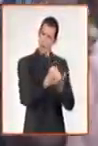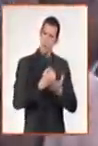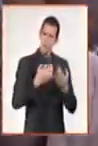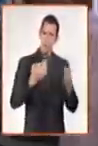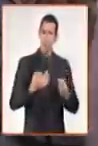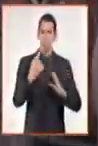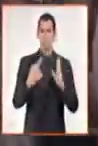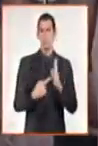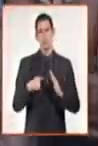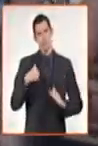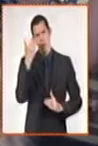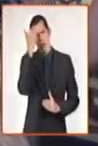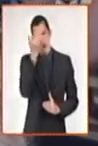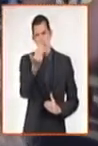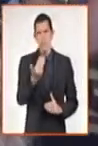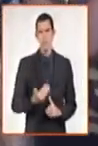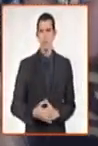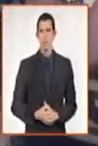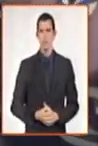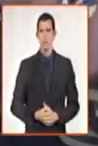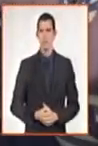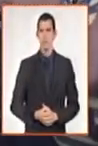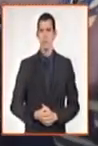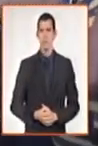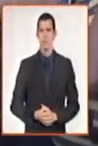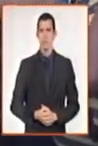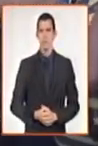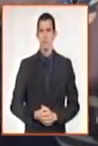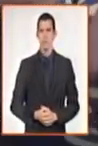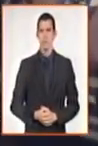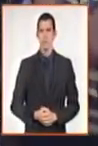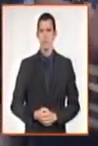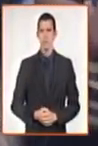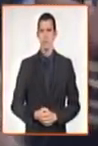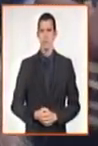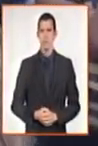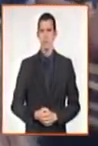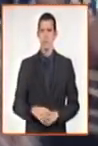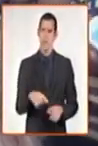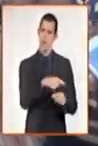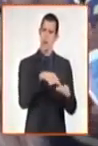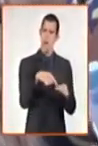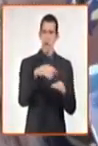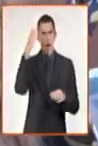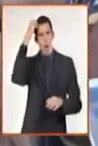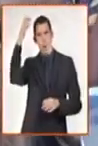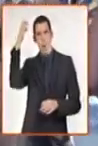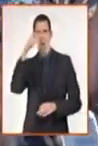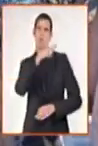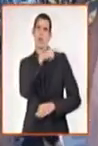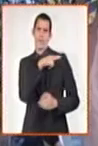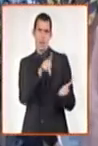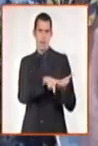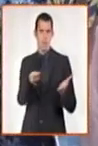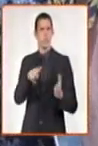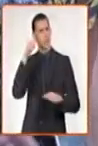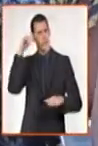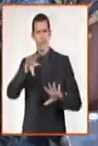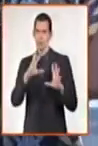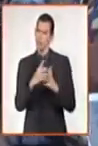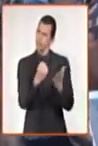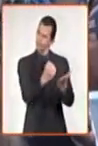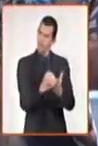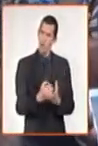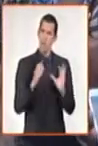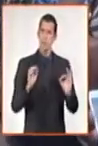nos apoyaron en todo, estuvieron con nosotros limpiando esto. Bueno, ya sabíamos que usted iba a venir,